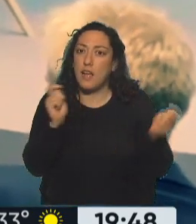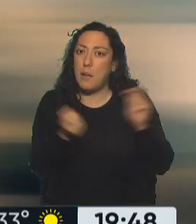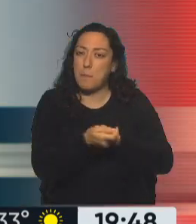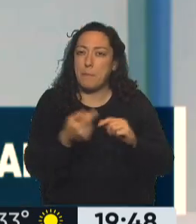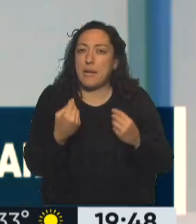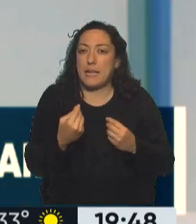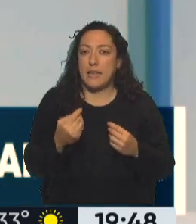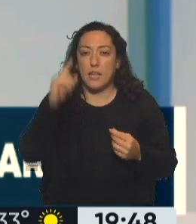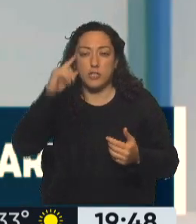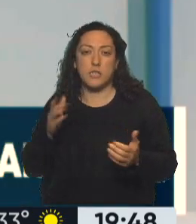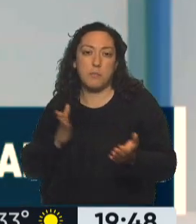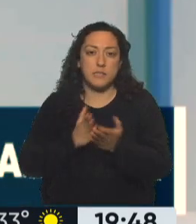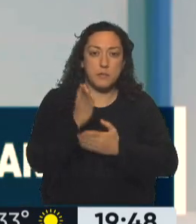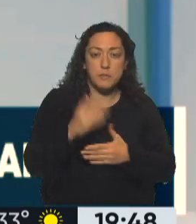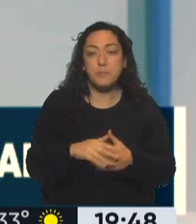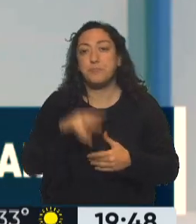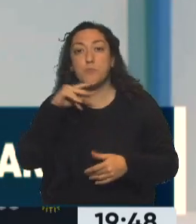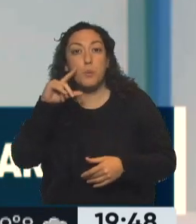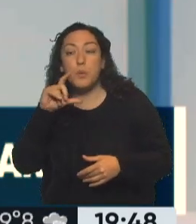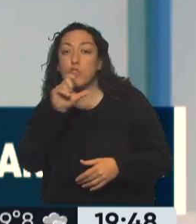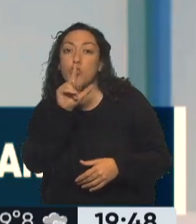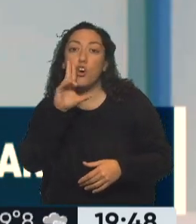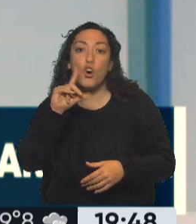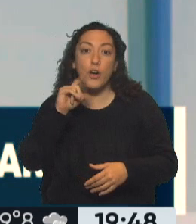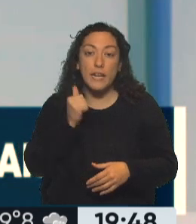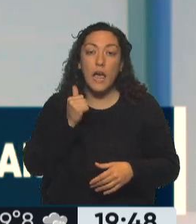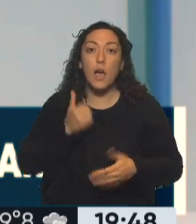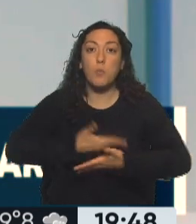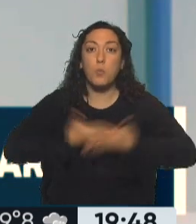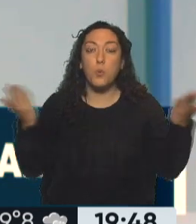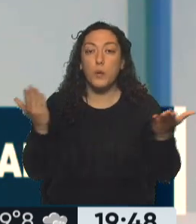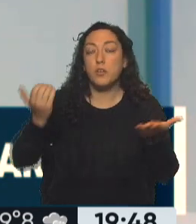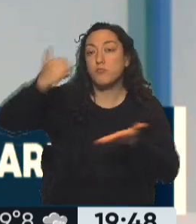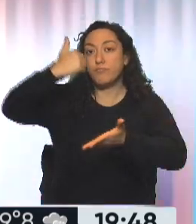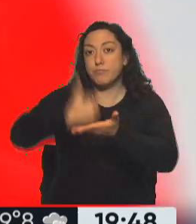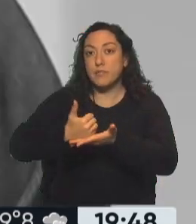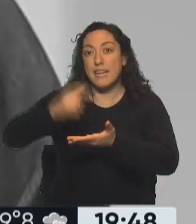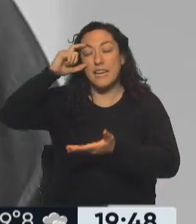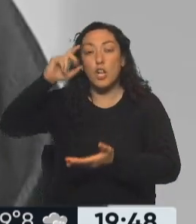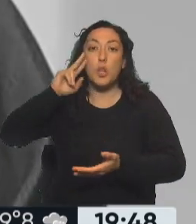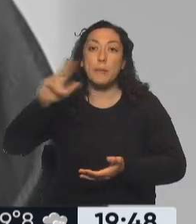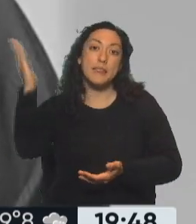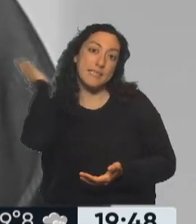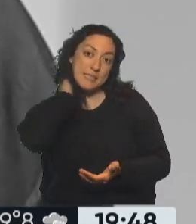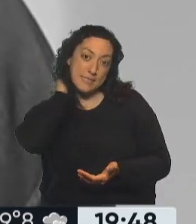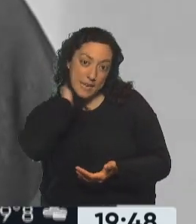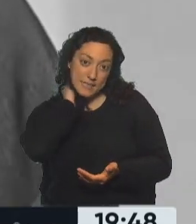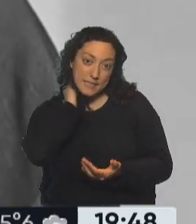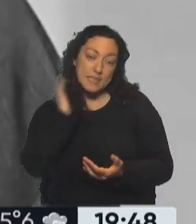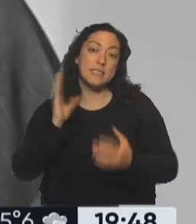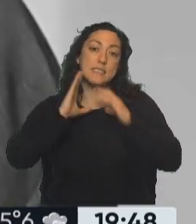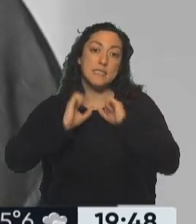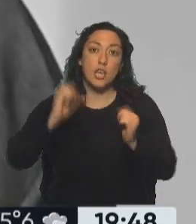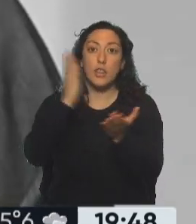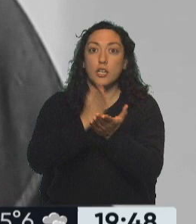impunidad. Victoria Villarroel aparece en la escena pública porque en enero de 2016 la recibe el entonces secretario de